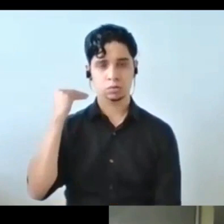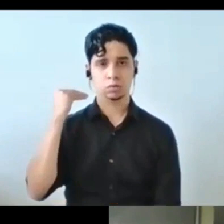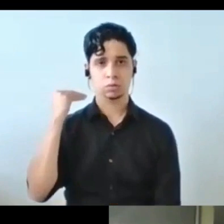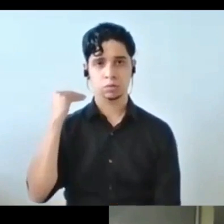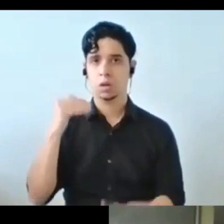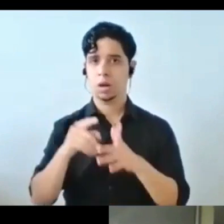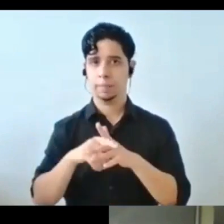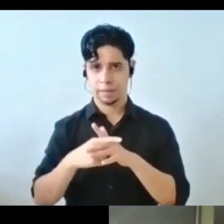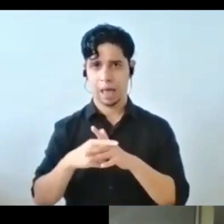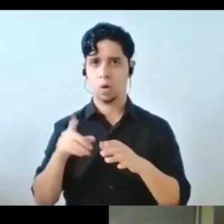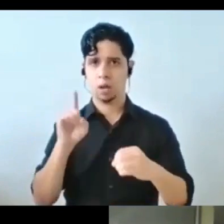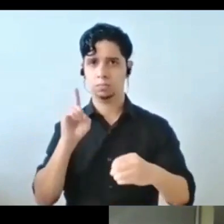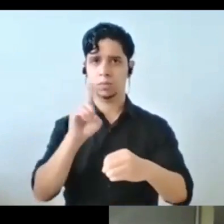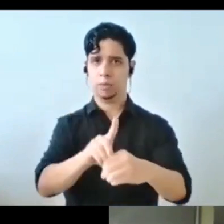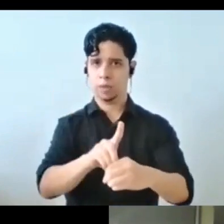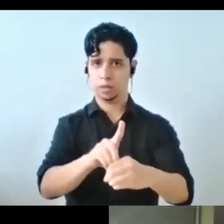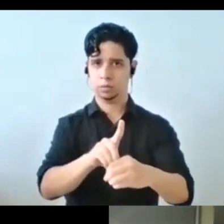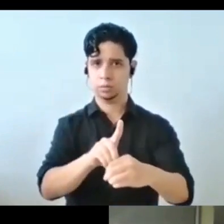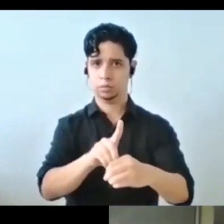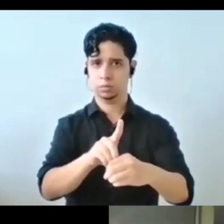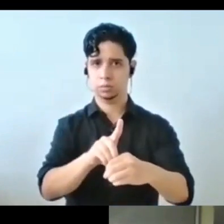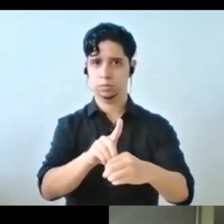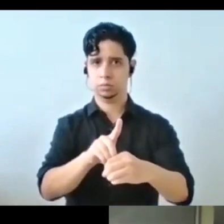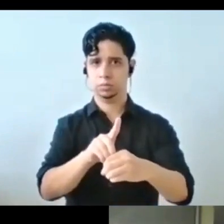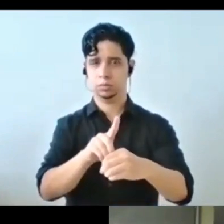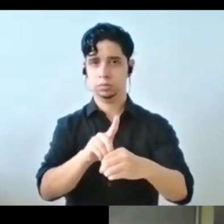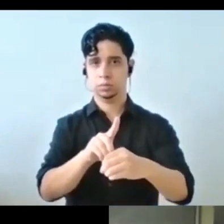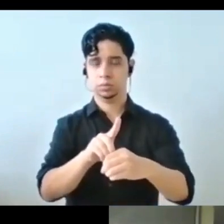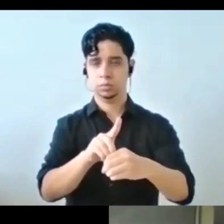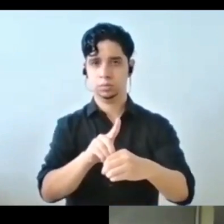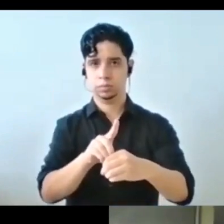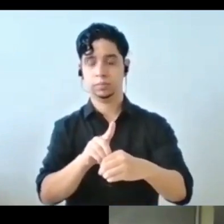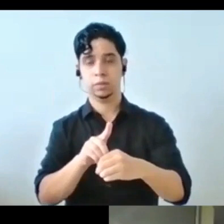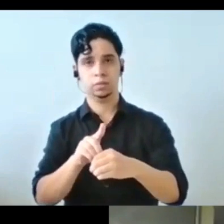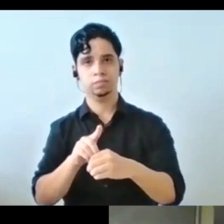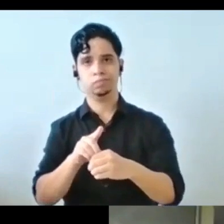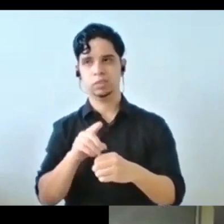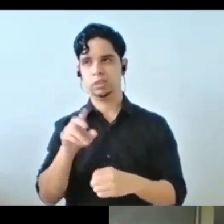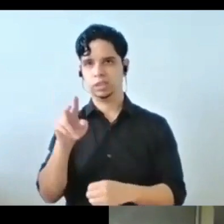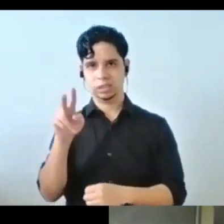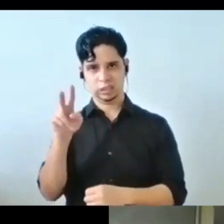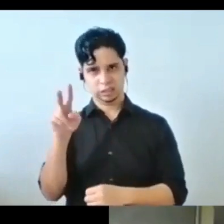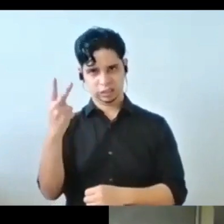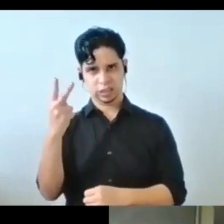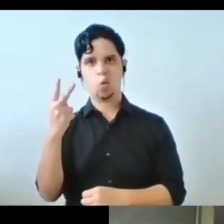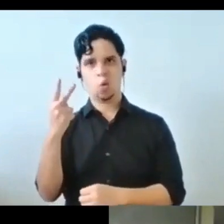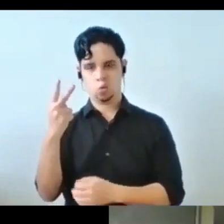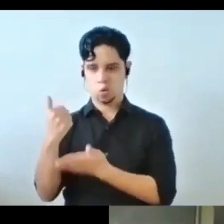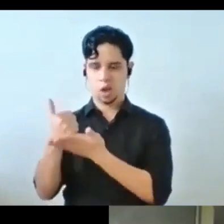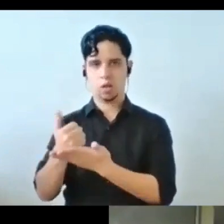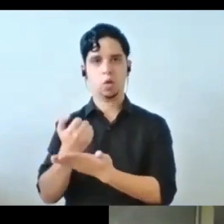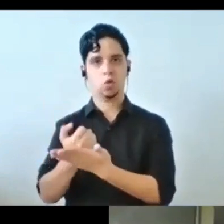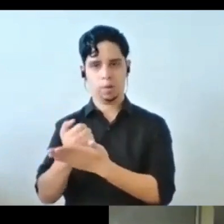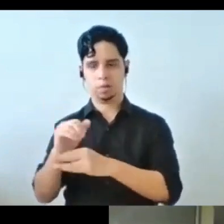a depositar, ¿verdad? O si no, el desembolso del segundo incentivo, sería un incentivo económico,